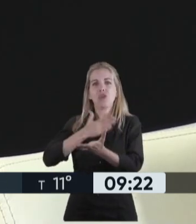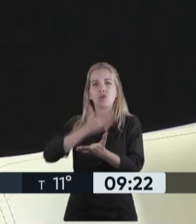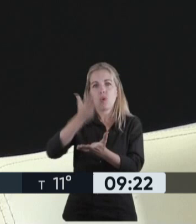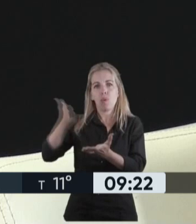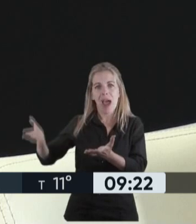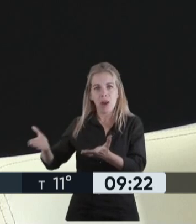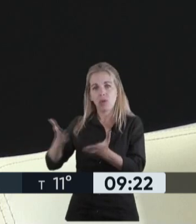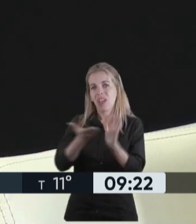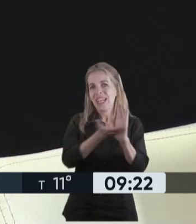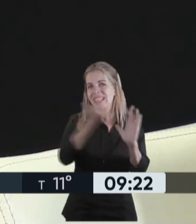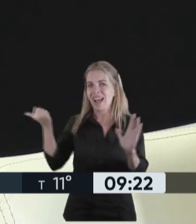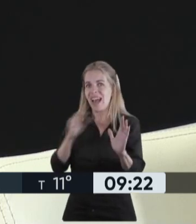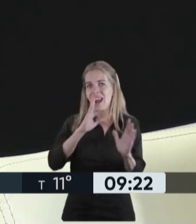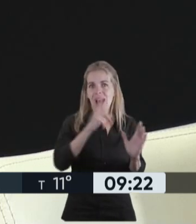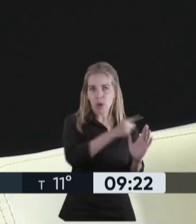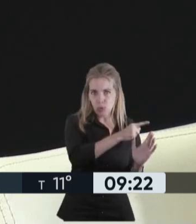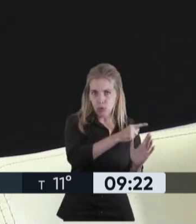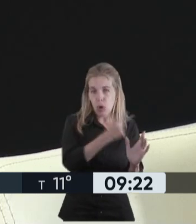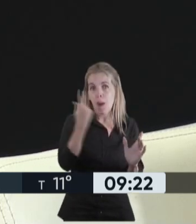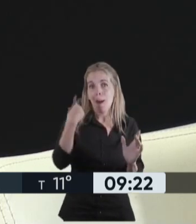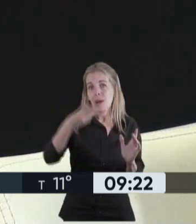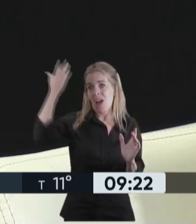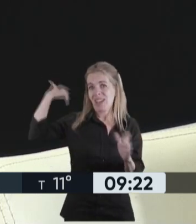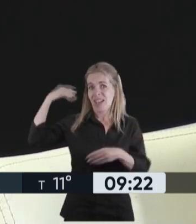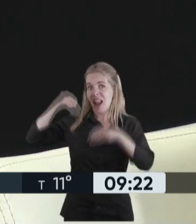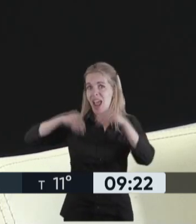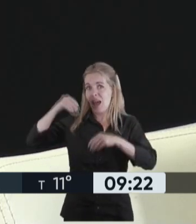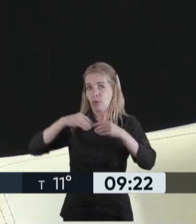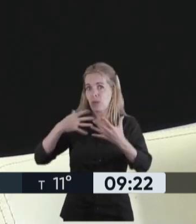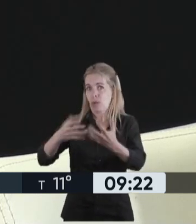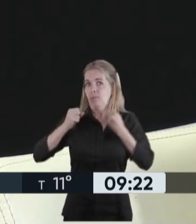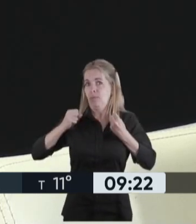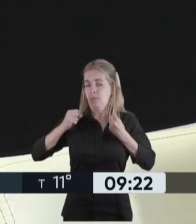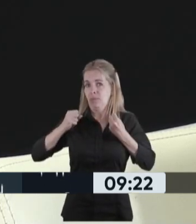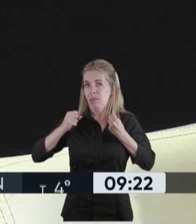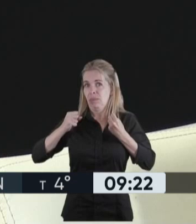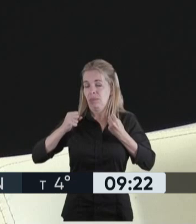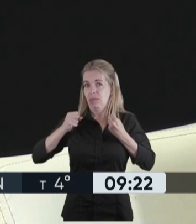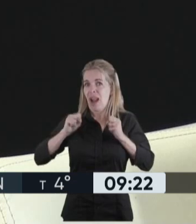ONU y, sin embargo, ayer se abstuvo en la votación también para suspenderlo como